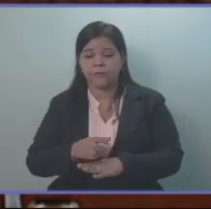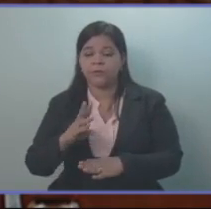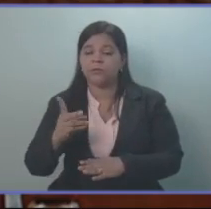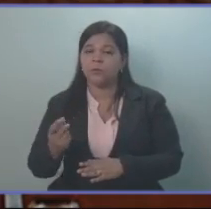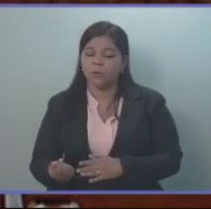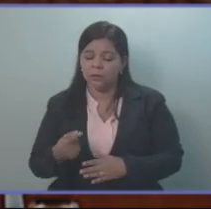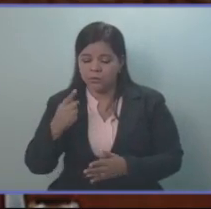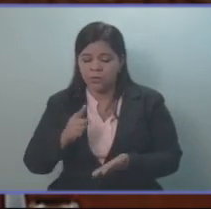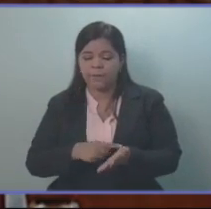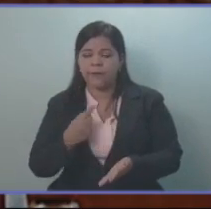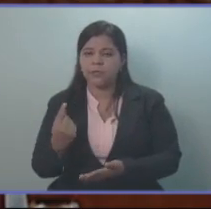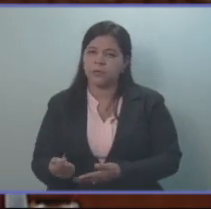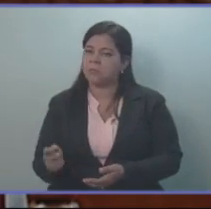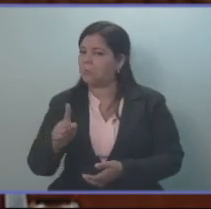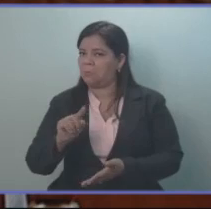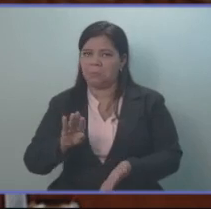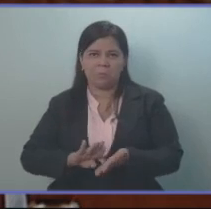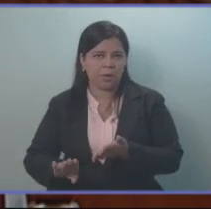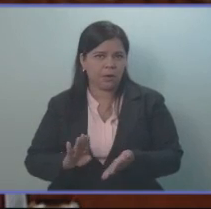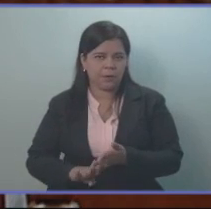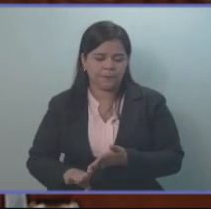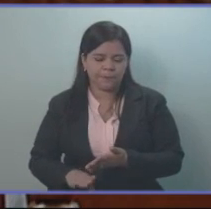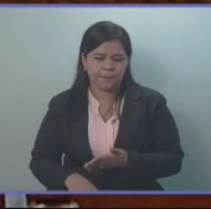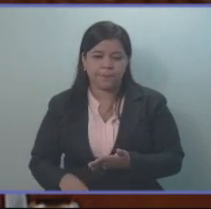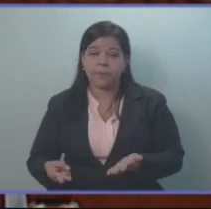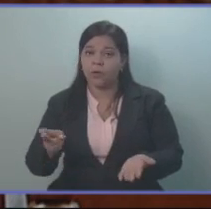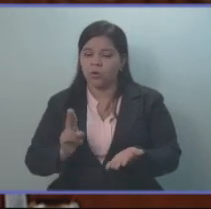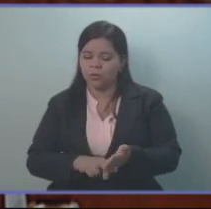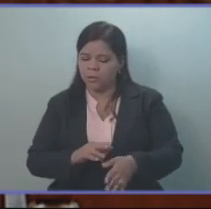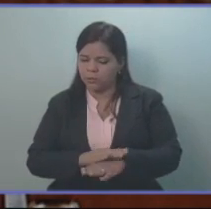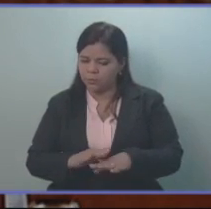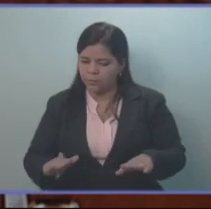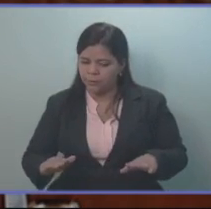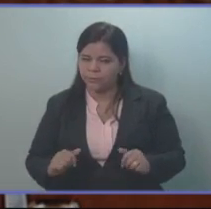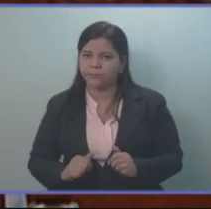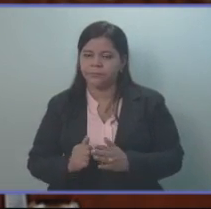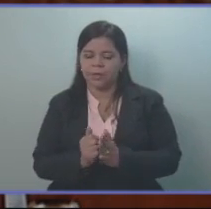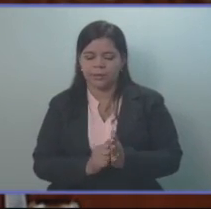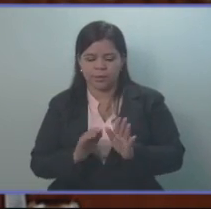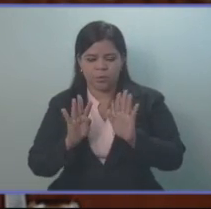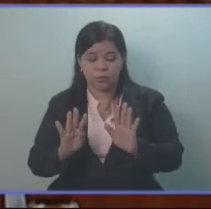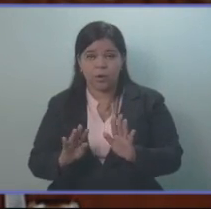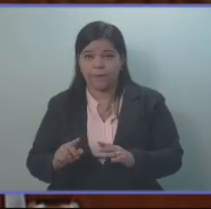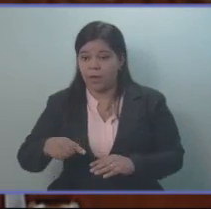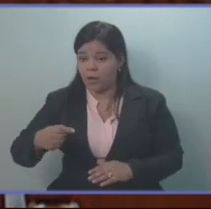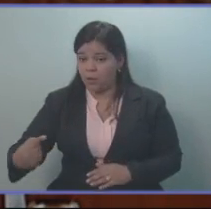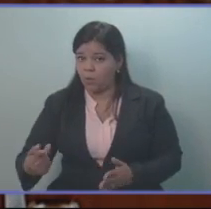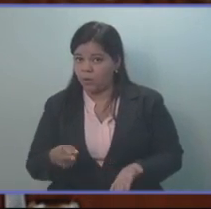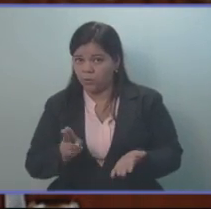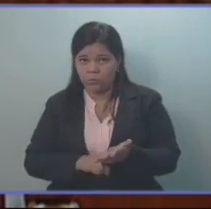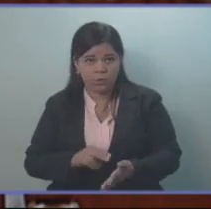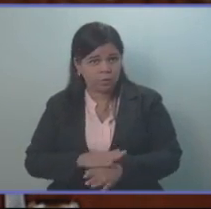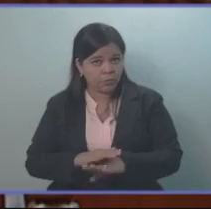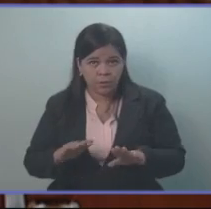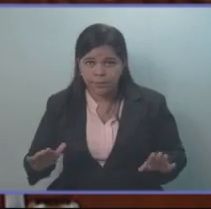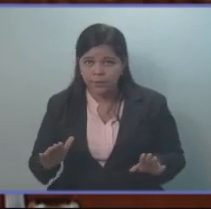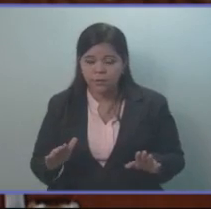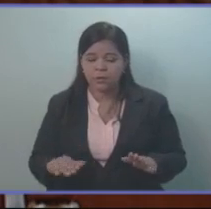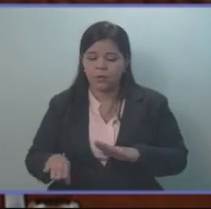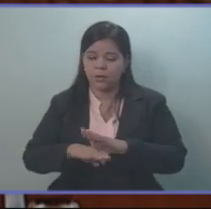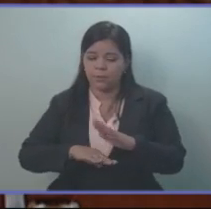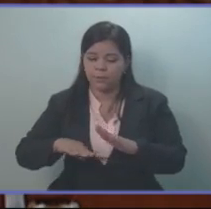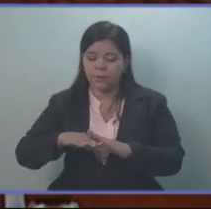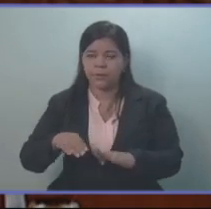reiterado. Terminación de contrato, artículo 9. En caso de terminación del contrato de habitación de conformidad a